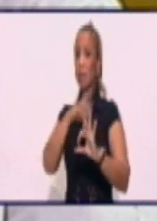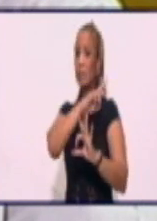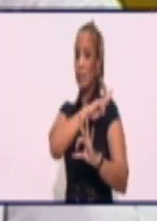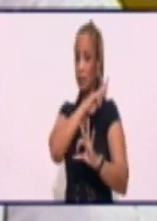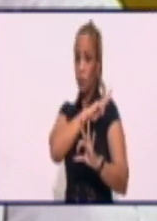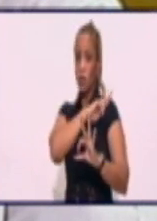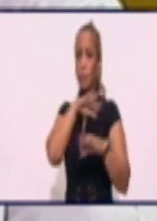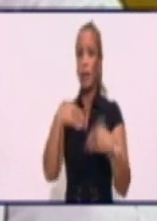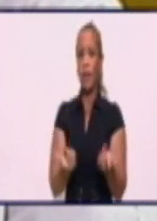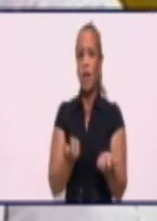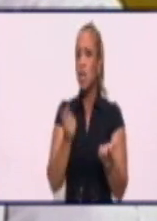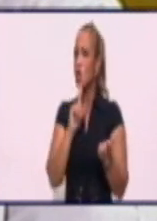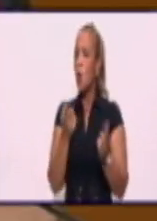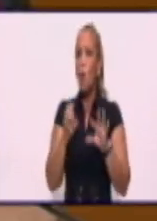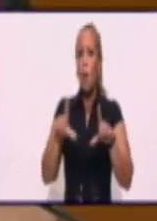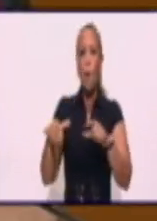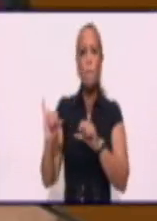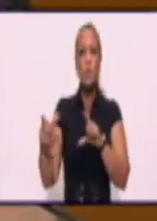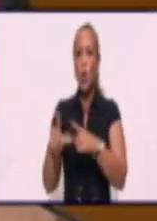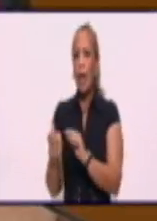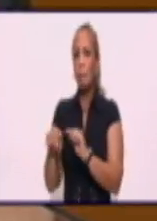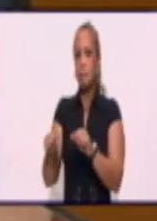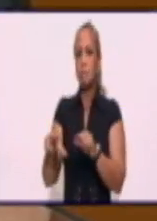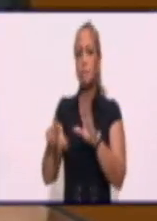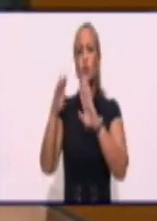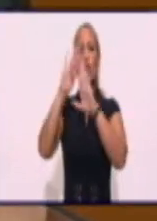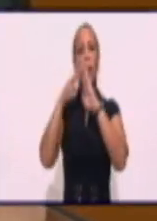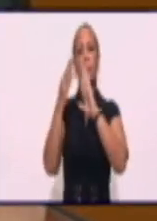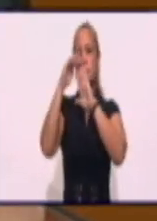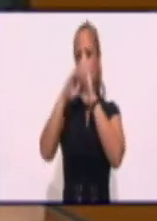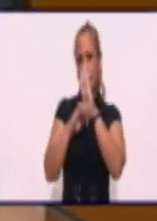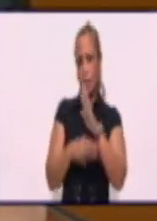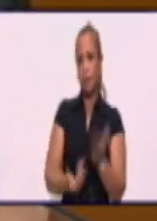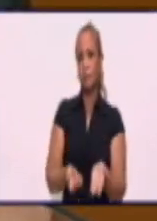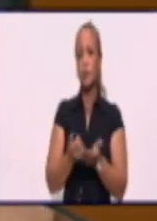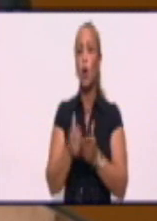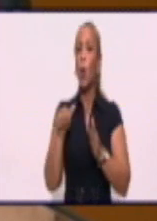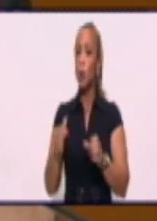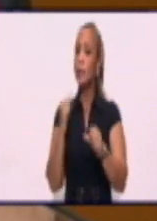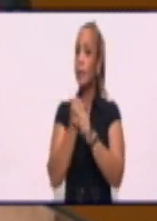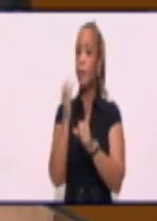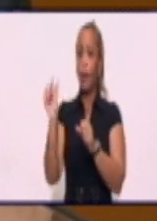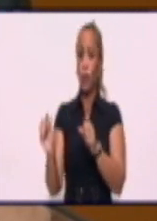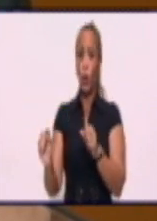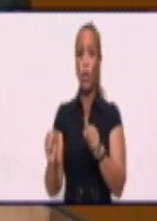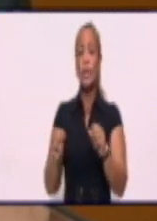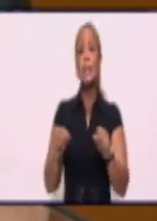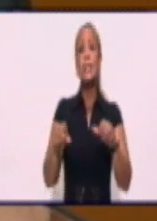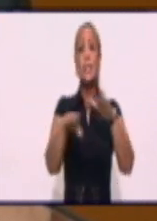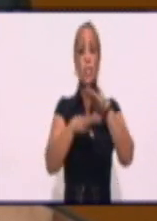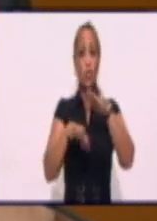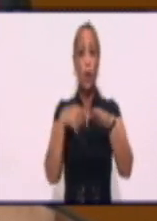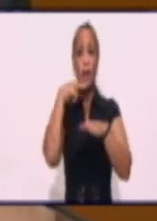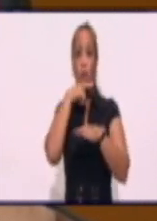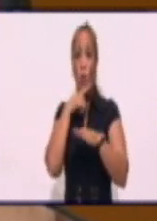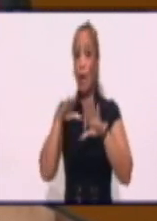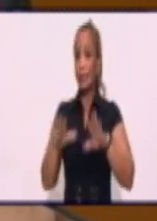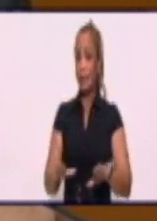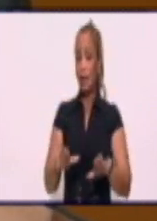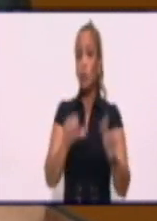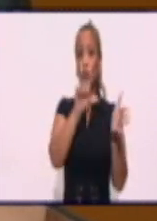violar las medidas de bioseguridad. Por lo tanto, hay un trabajador de zona roja que está en un centro de aislamiento a contacto a